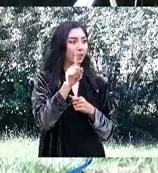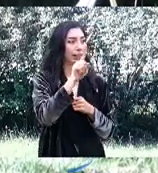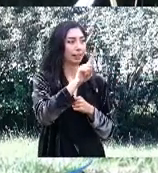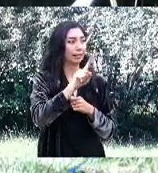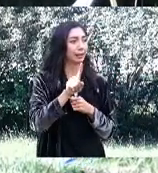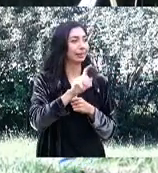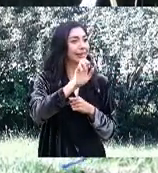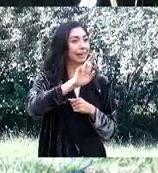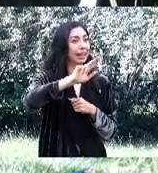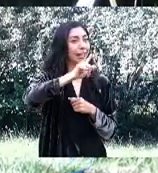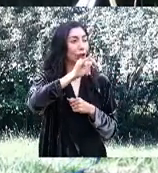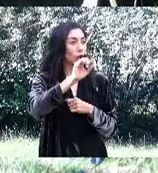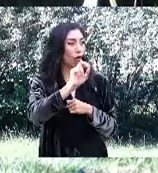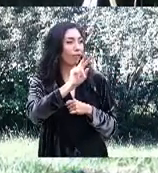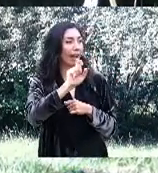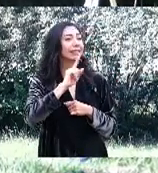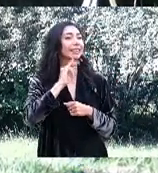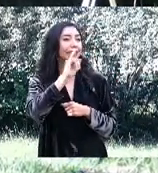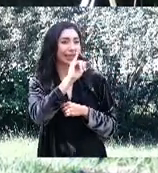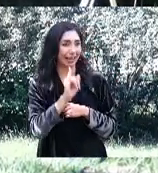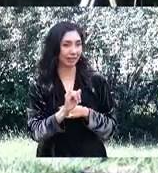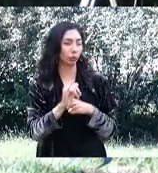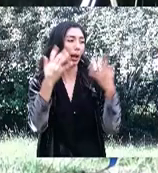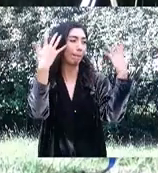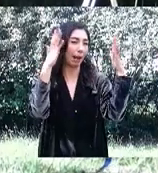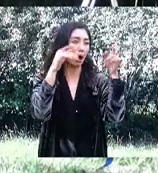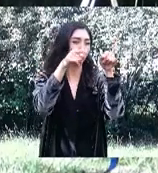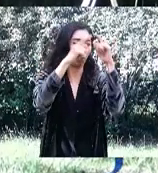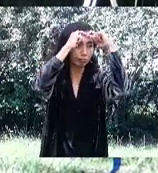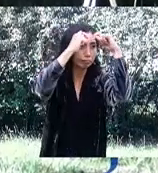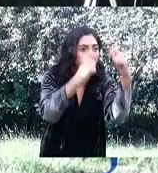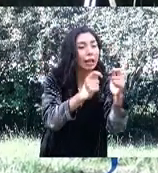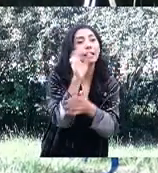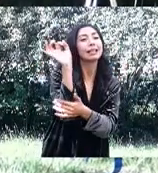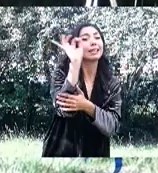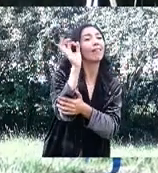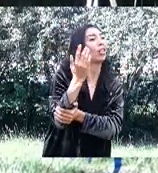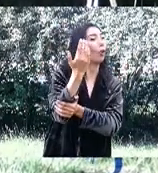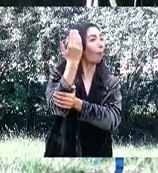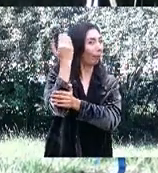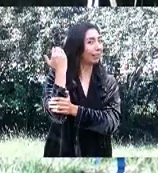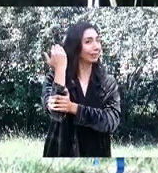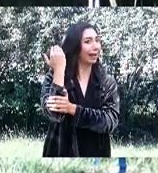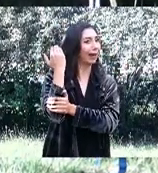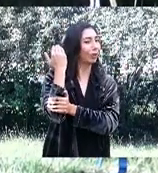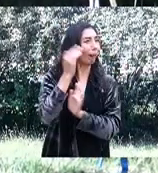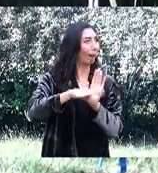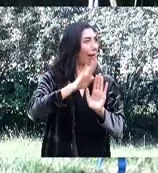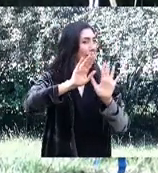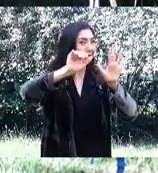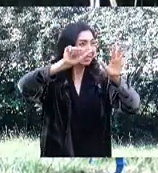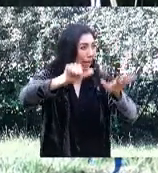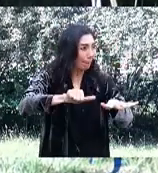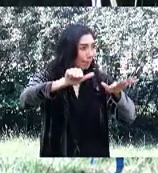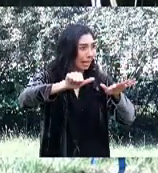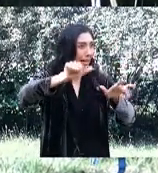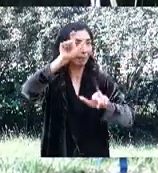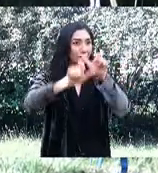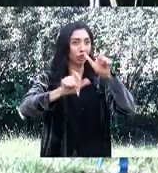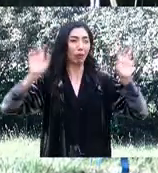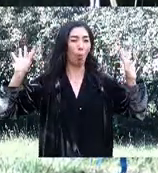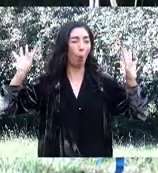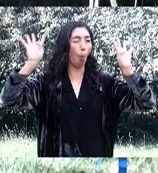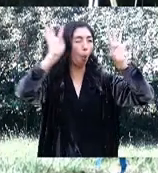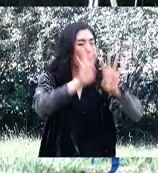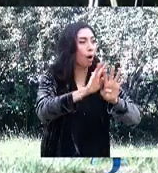que este aplauso reconocimiento por lo que pasó el sábado no que fue más de 6,000 personas que vinieron al